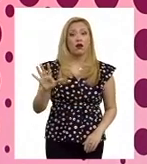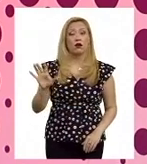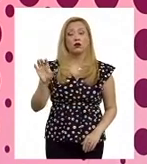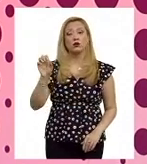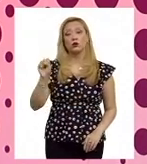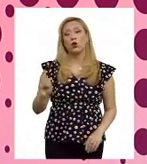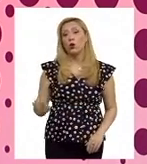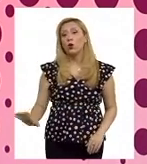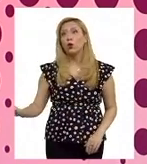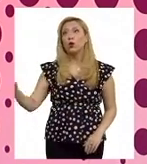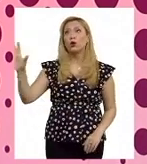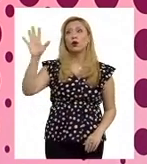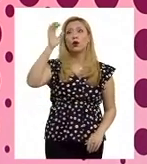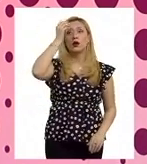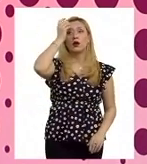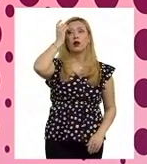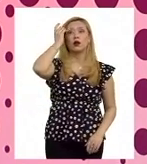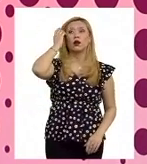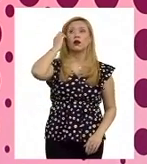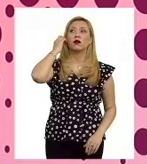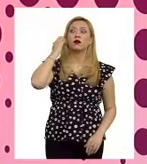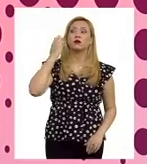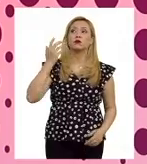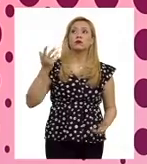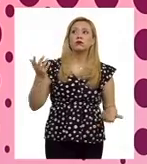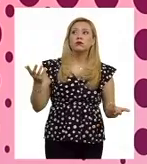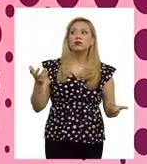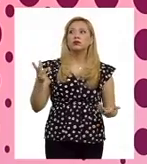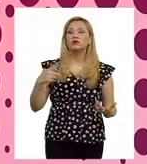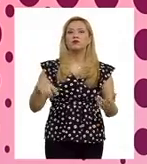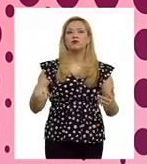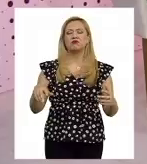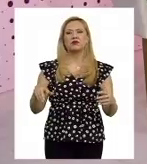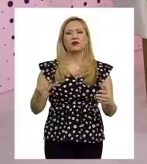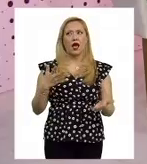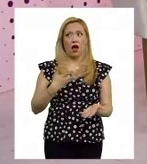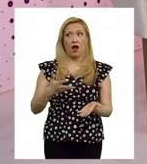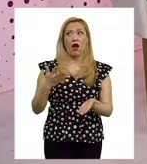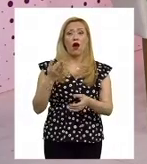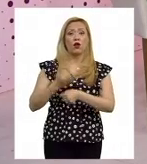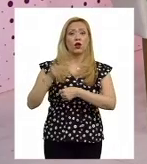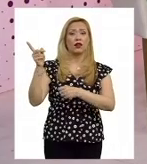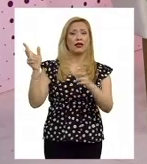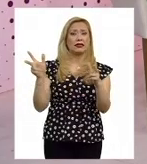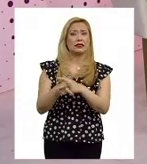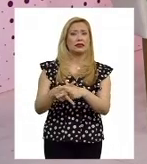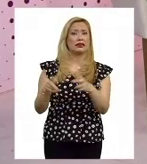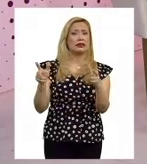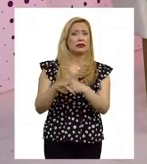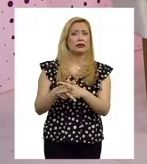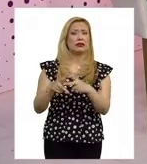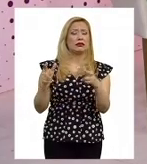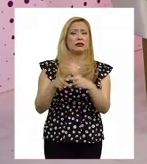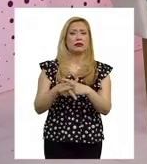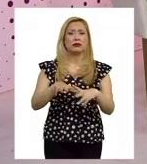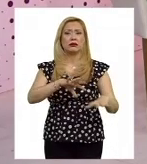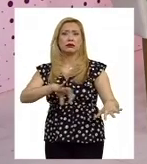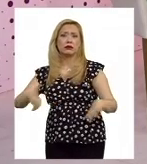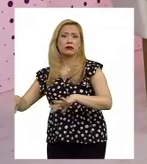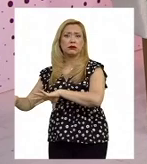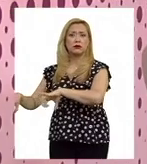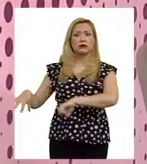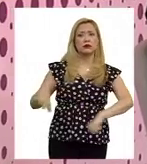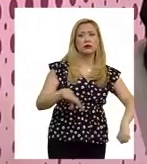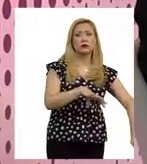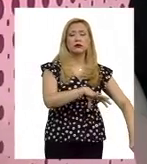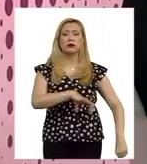la lucha, si podemos decir, para el control de los ríos y de los lagos y de las aguas